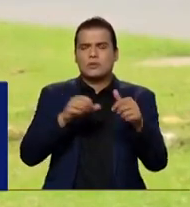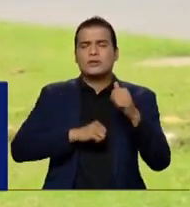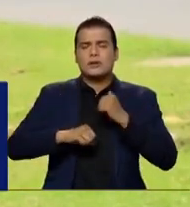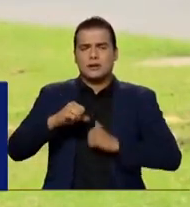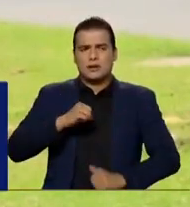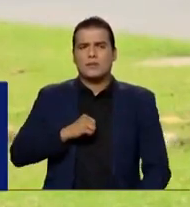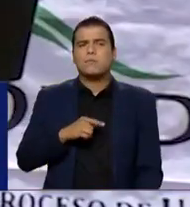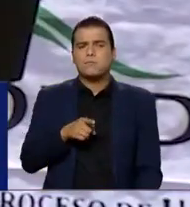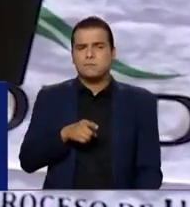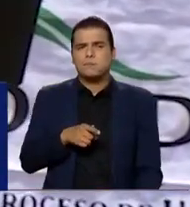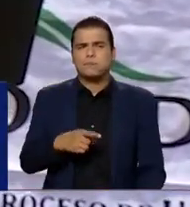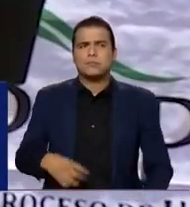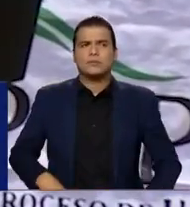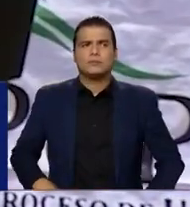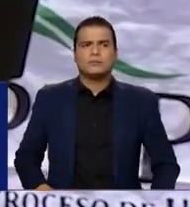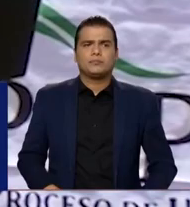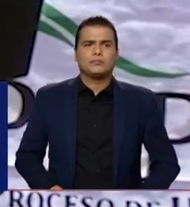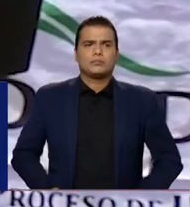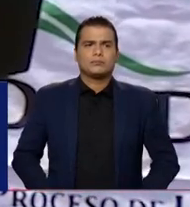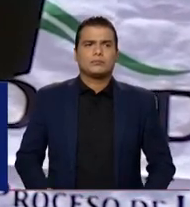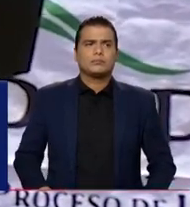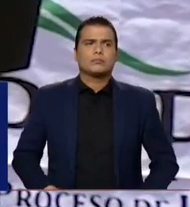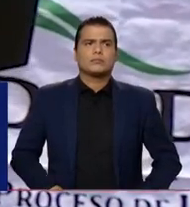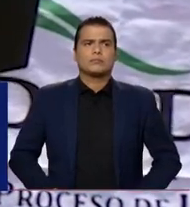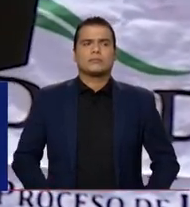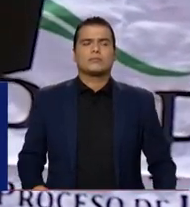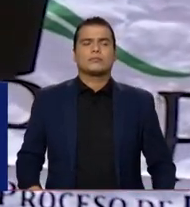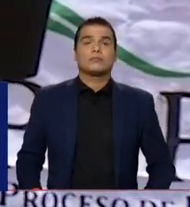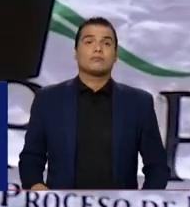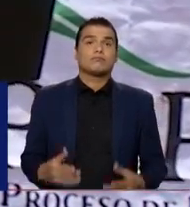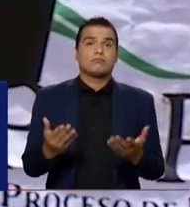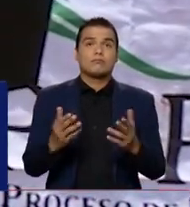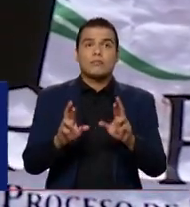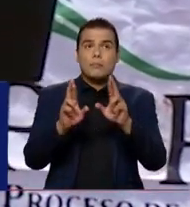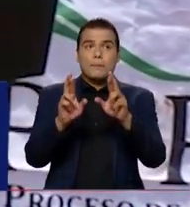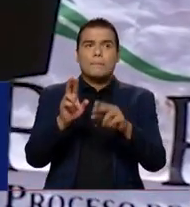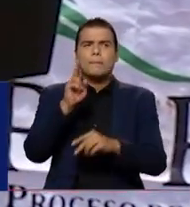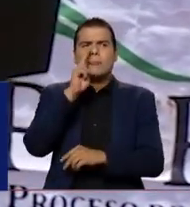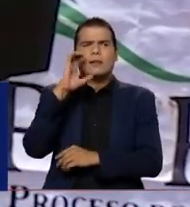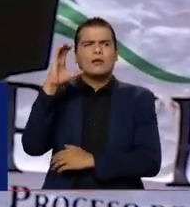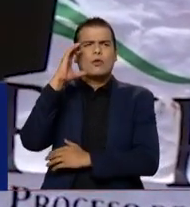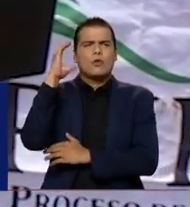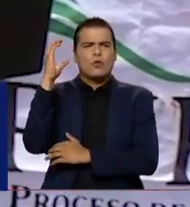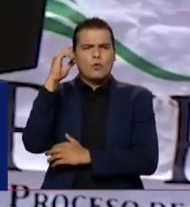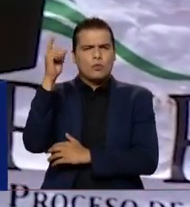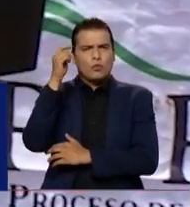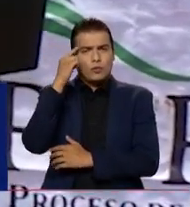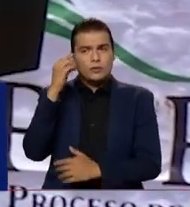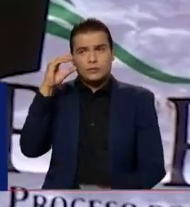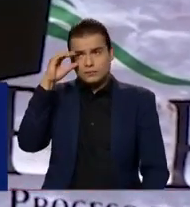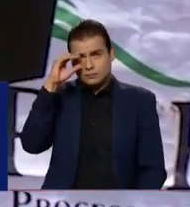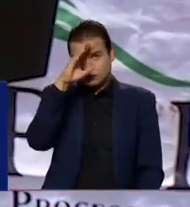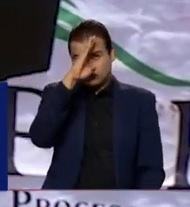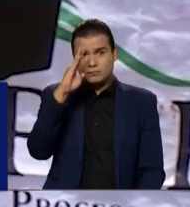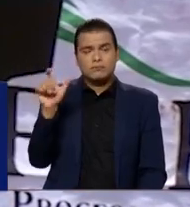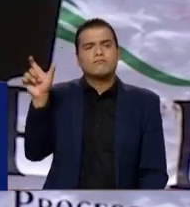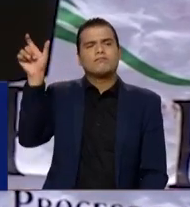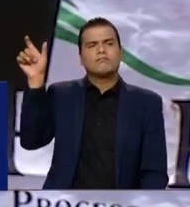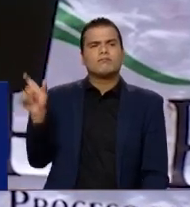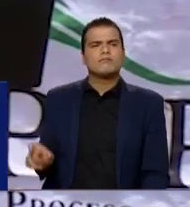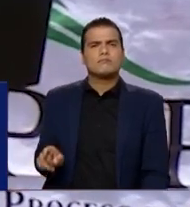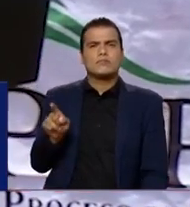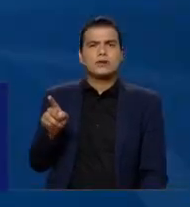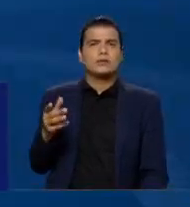heridas. Esperamos que de parte del gobierno nacional, en cabeza del señor Gustavo Petro,